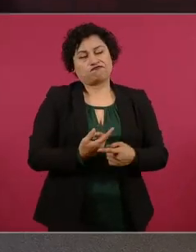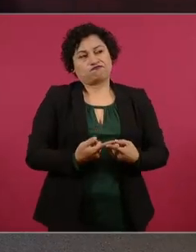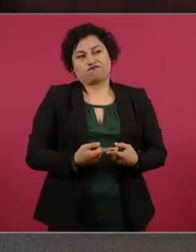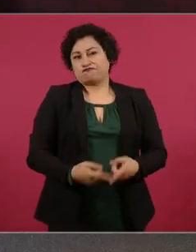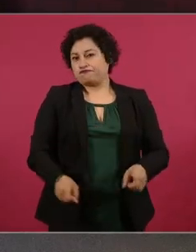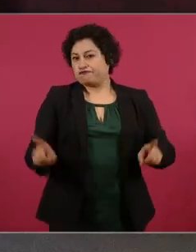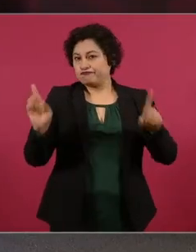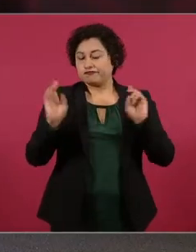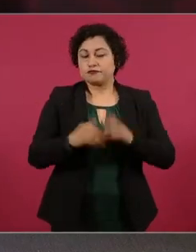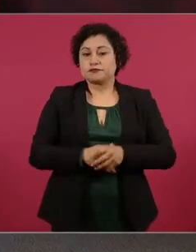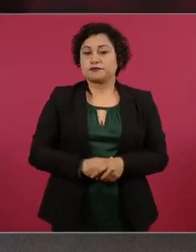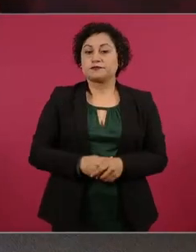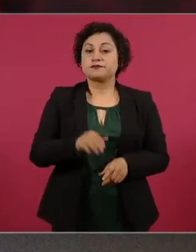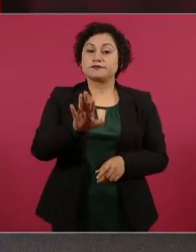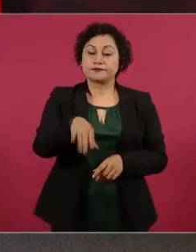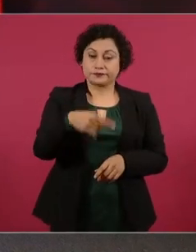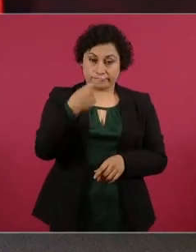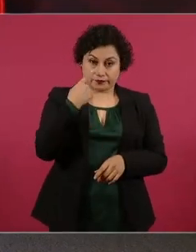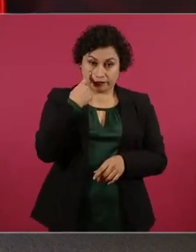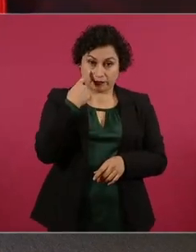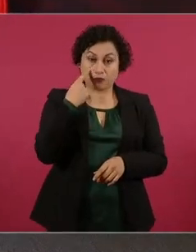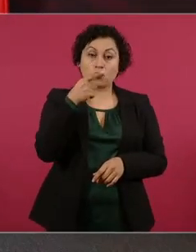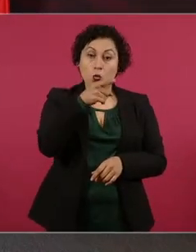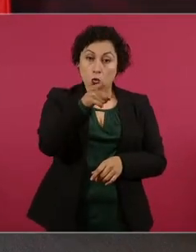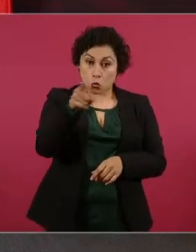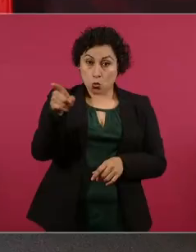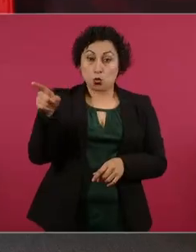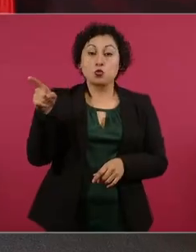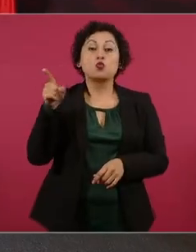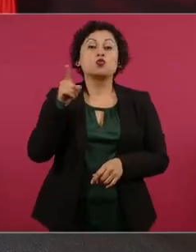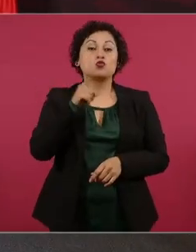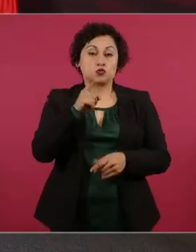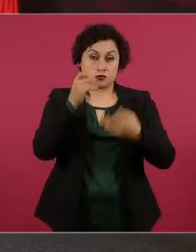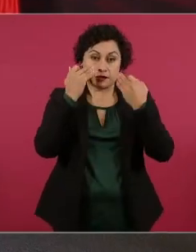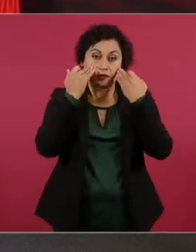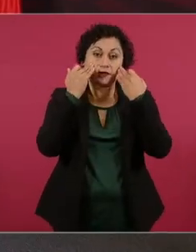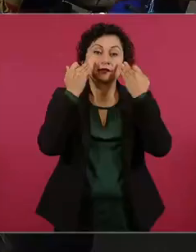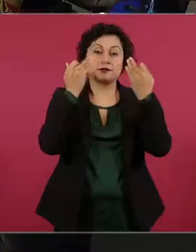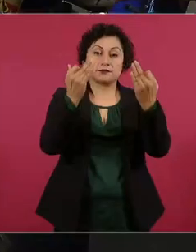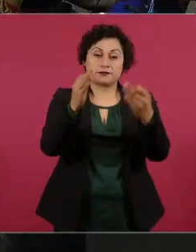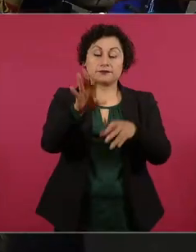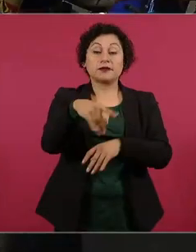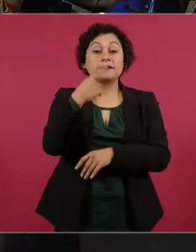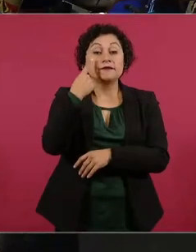Pero van a ver qué está sucediendo. Esta es